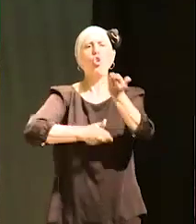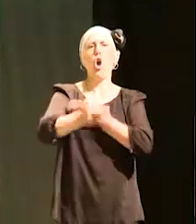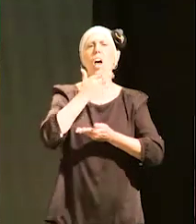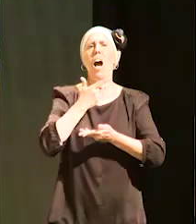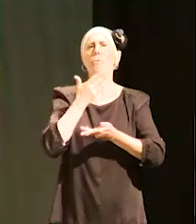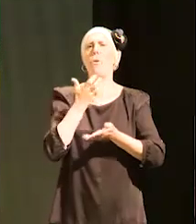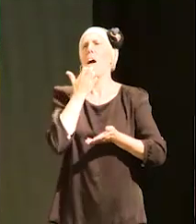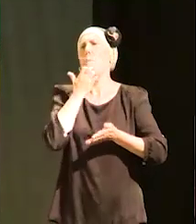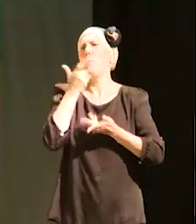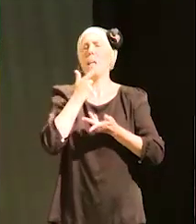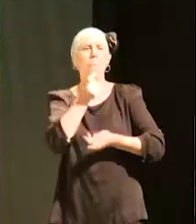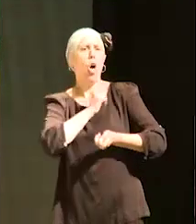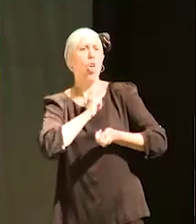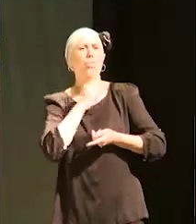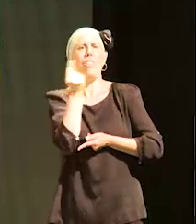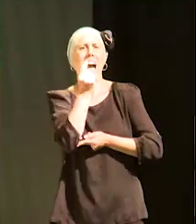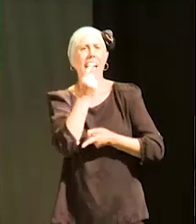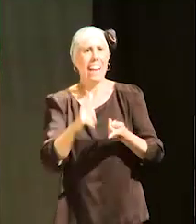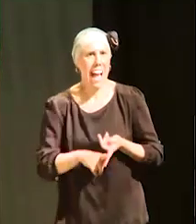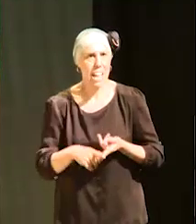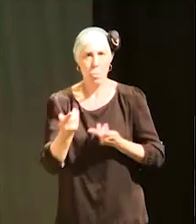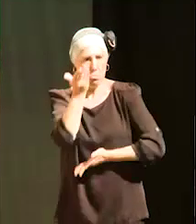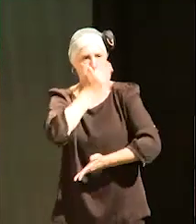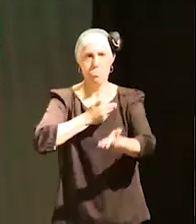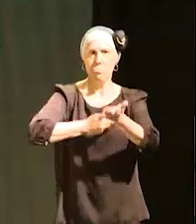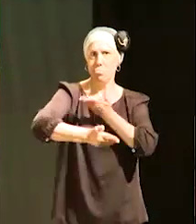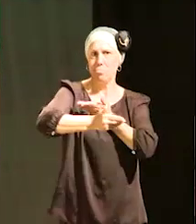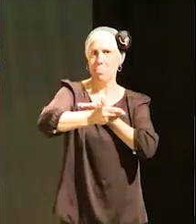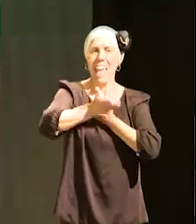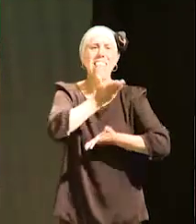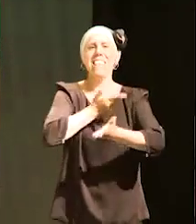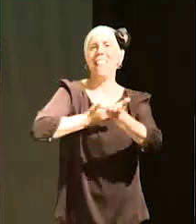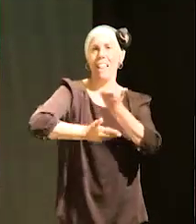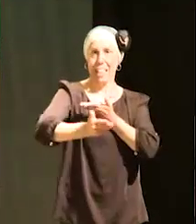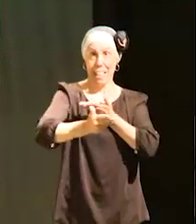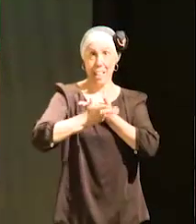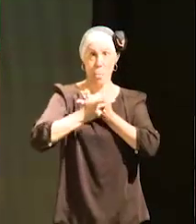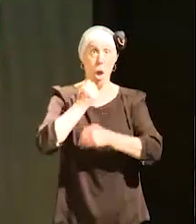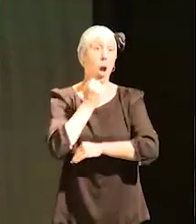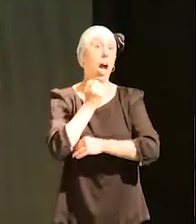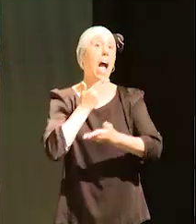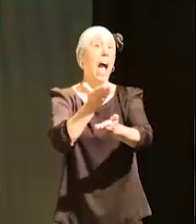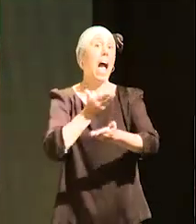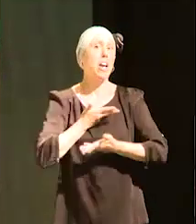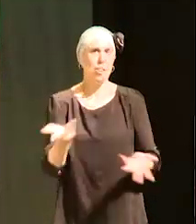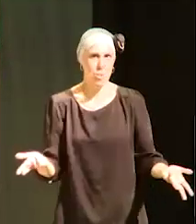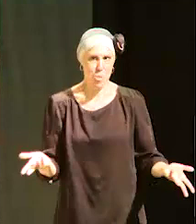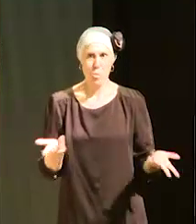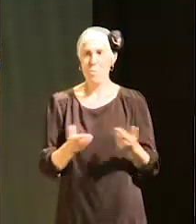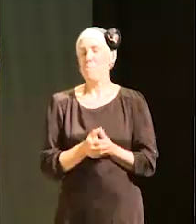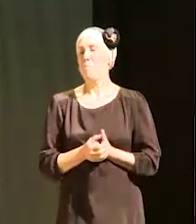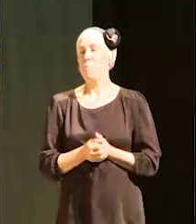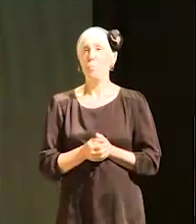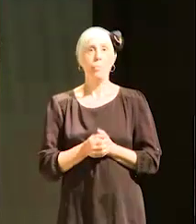un poco de grano y así íbamos cambiando una cosa por otra y nos ayudaron soy una creación colectiva